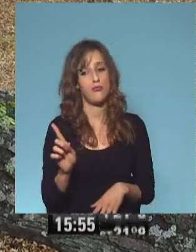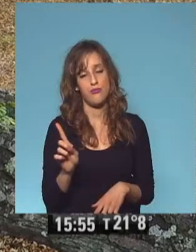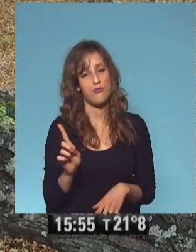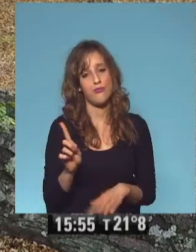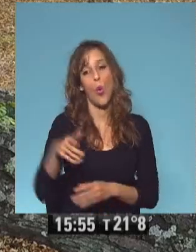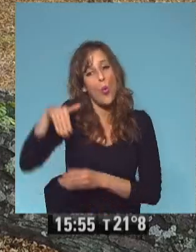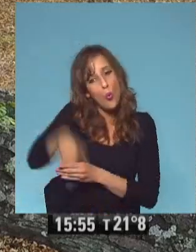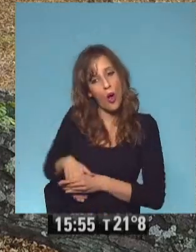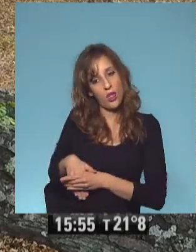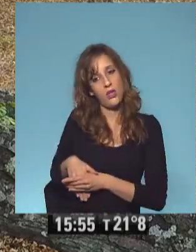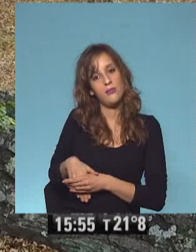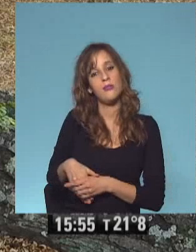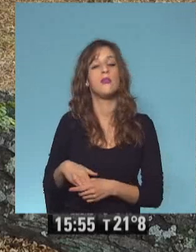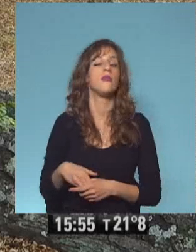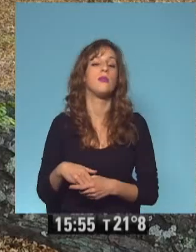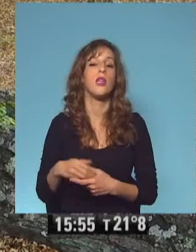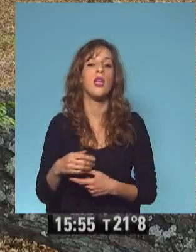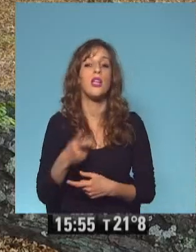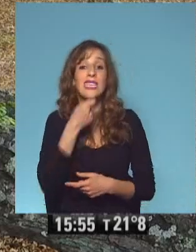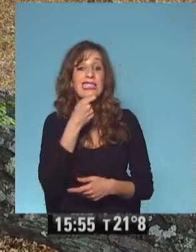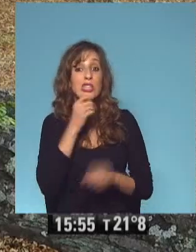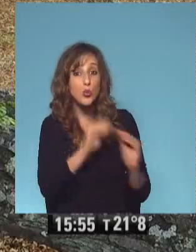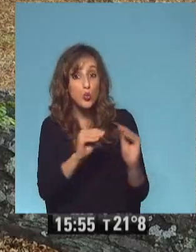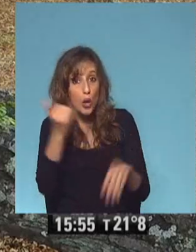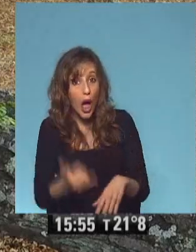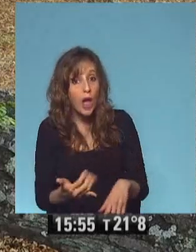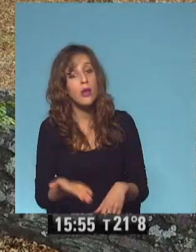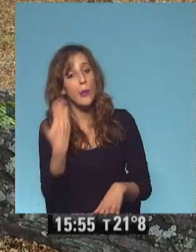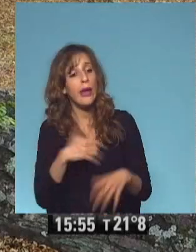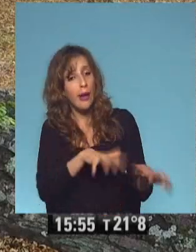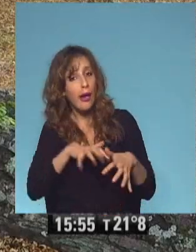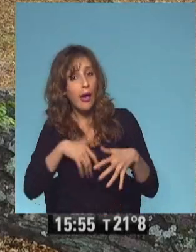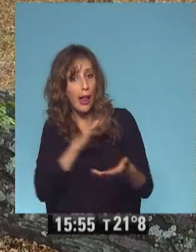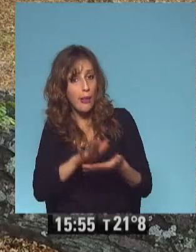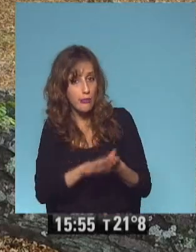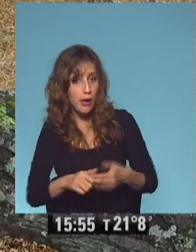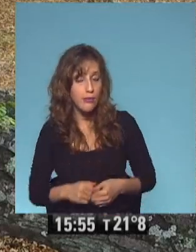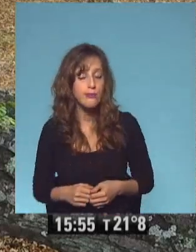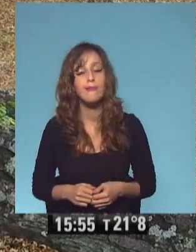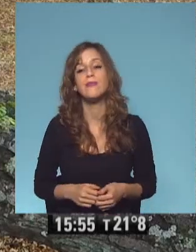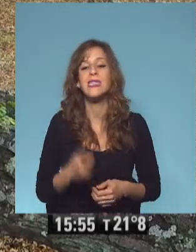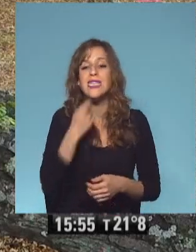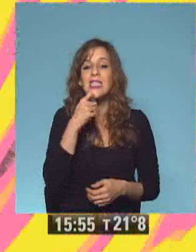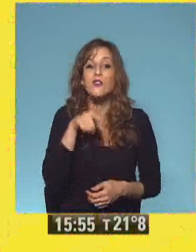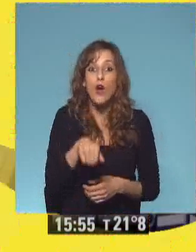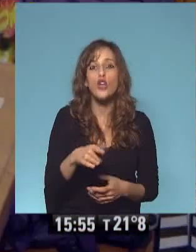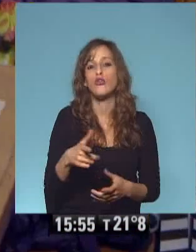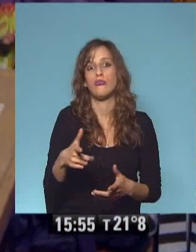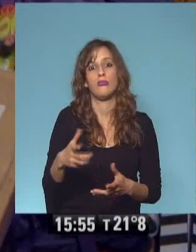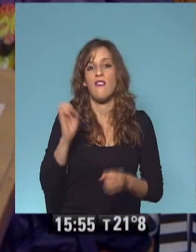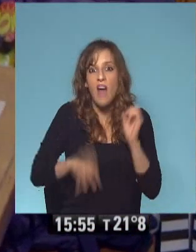No Traé el rastrillo Traé el rastrillo No, el rastrillo no Traé, bueno, el del posto La basura que vuelva con vos Si vas al campo Traé bolsa